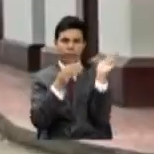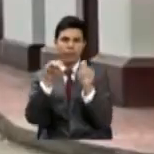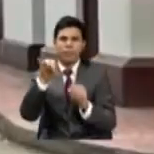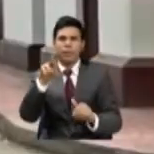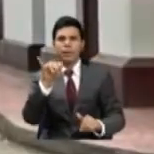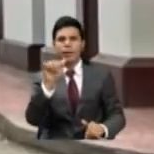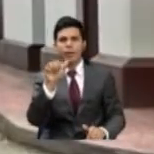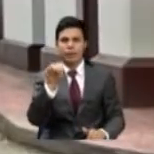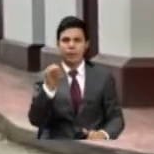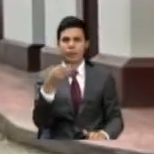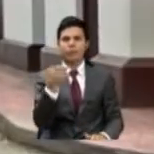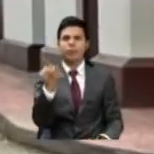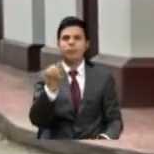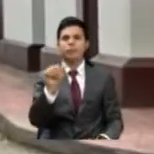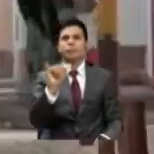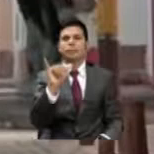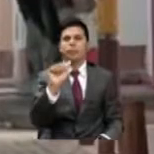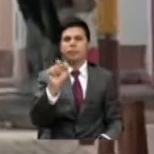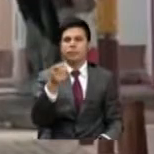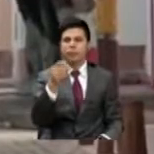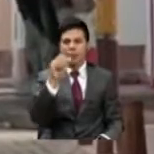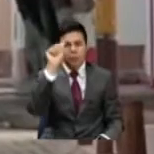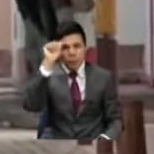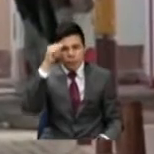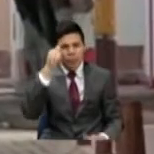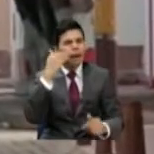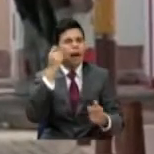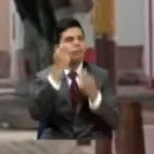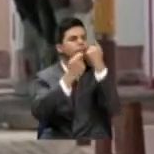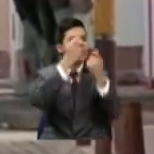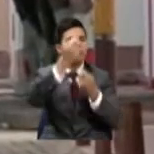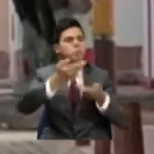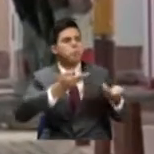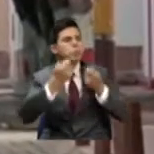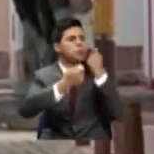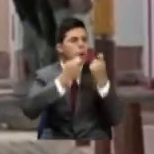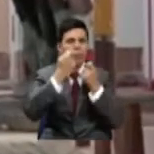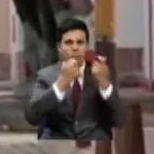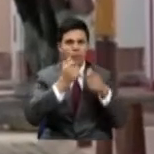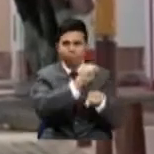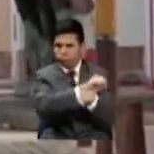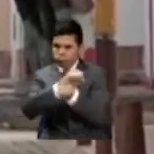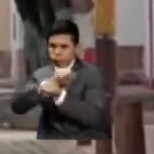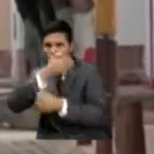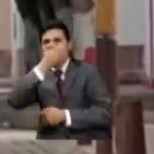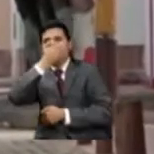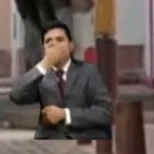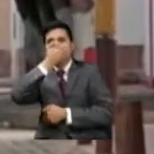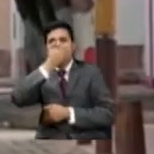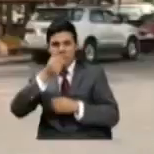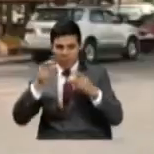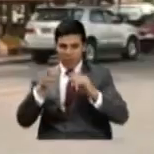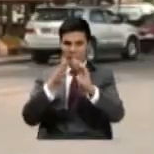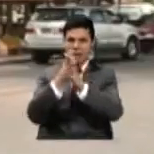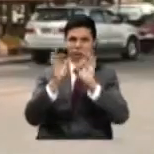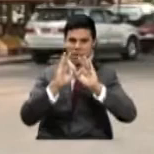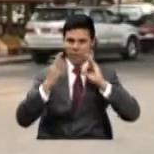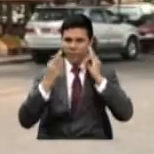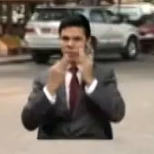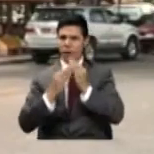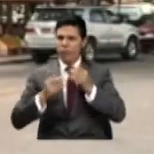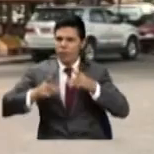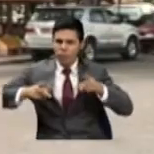San Cayetano, norte de Santander, que permanecía en manos de sus captores. Autoridades afirmaron que los familiares de la mujer no